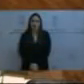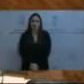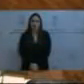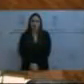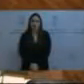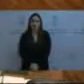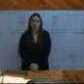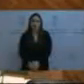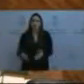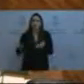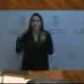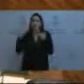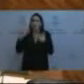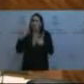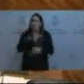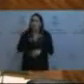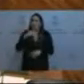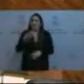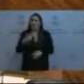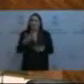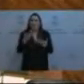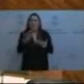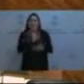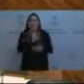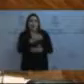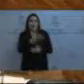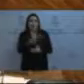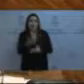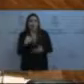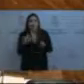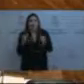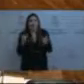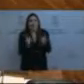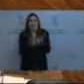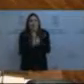Sí, muchas gracias, señor presidente. Gracias, señorías. Voy a intentar ser breve.